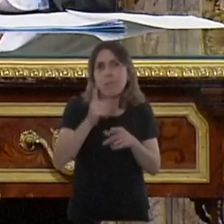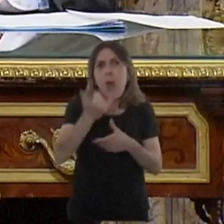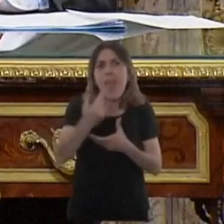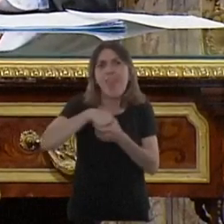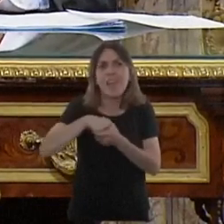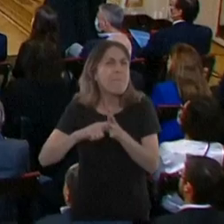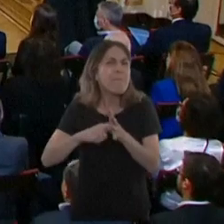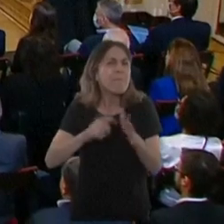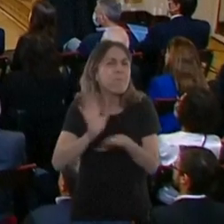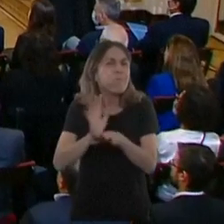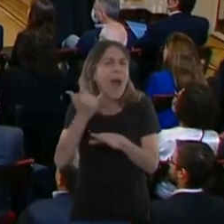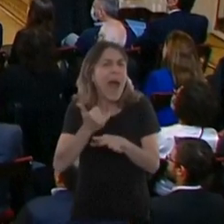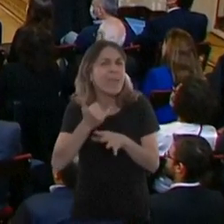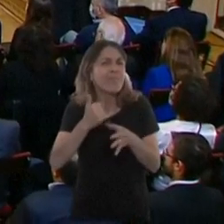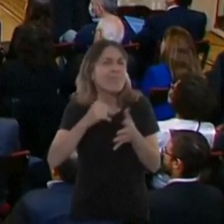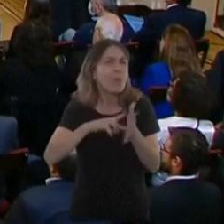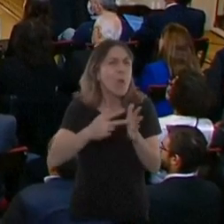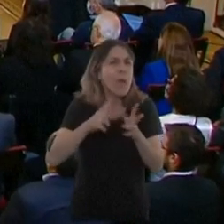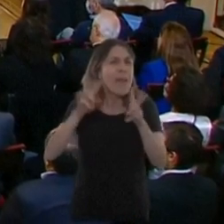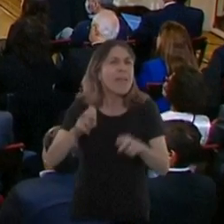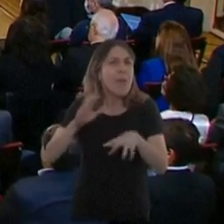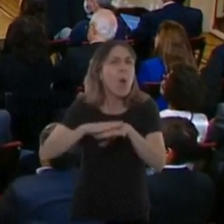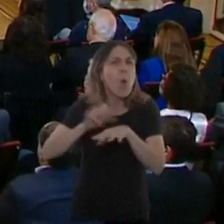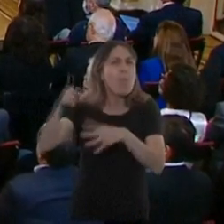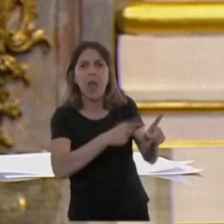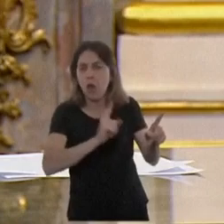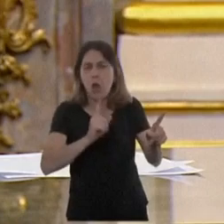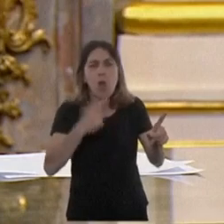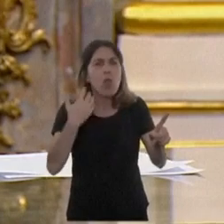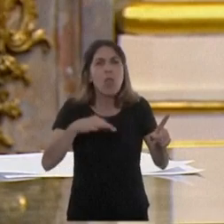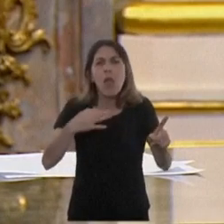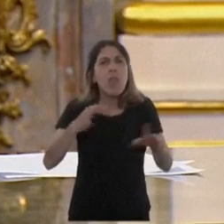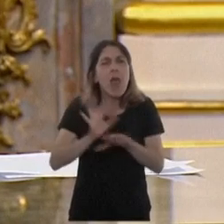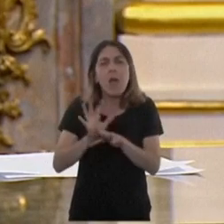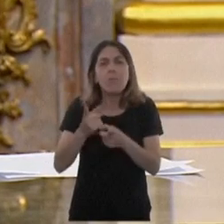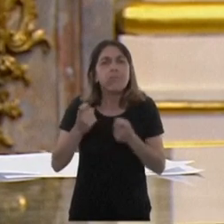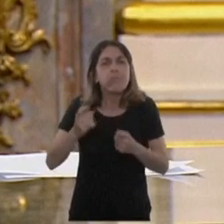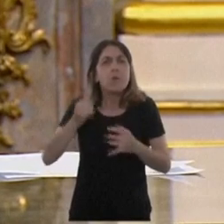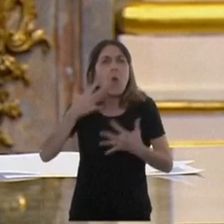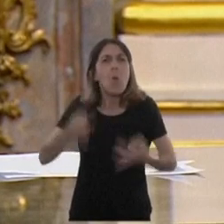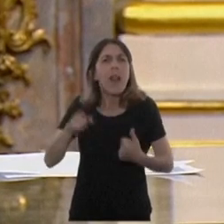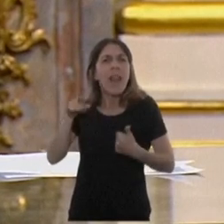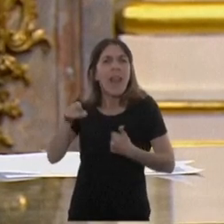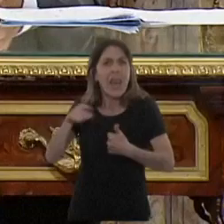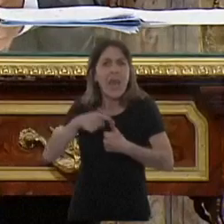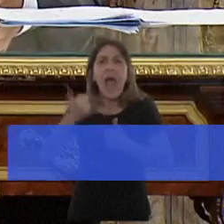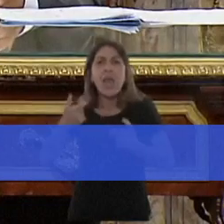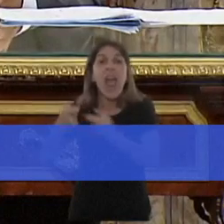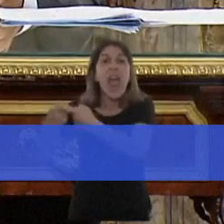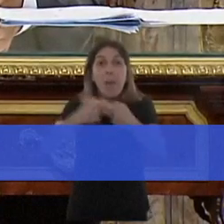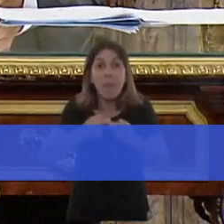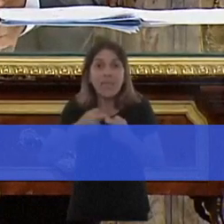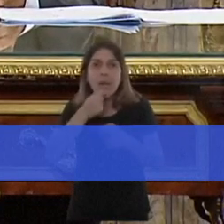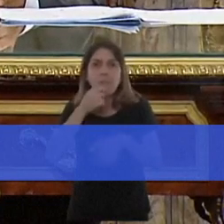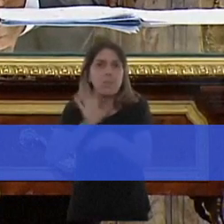economía de ese país martín guzmán desde la inflación el universo se enfocará en el conjunto de empresas que tengan ganancias